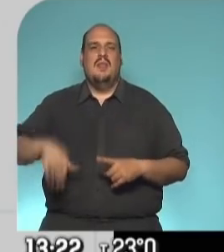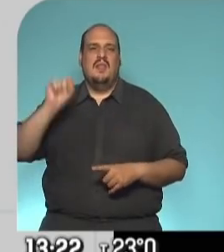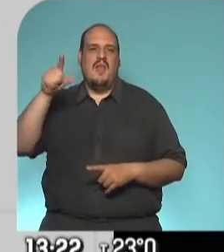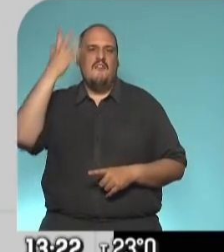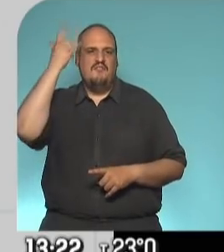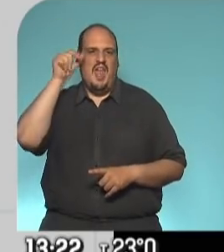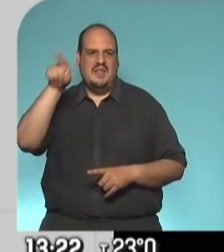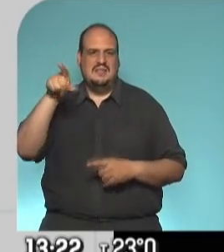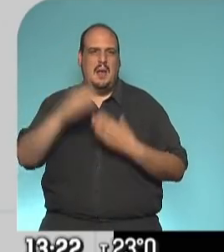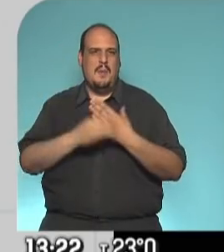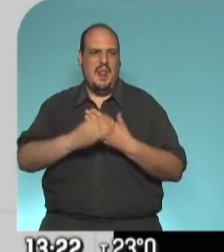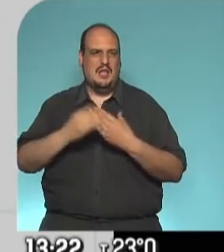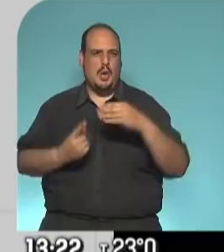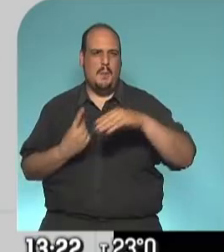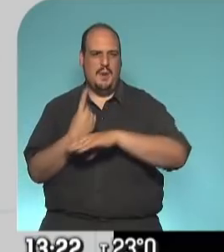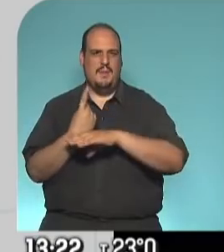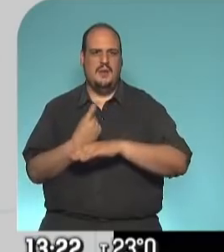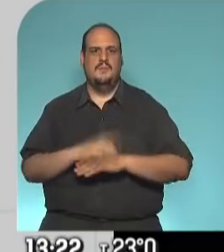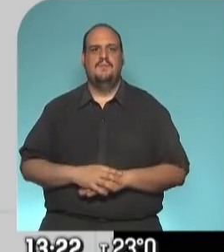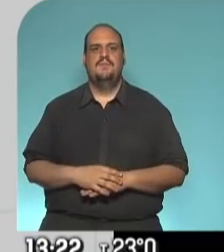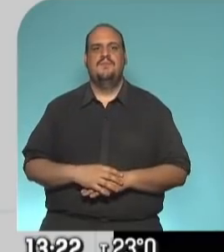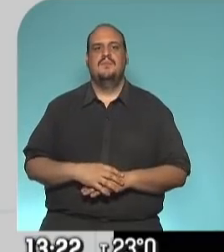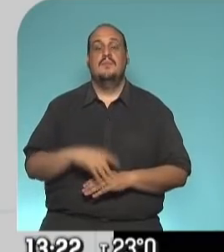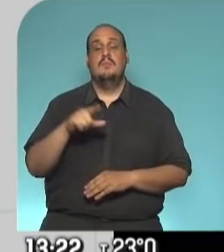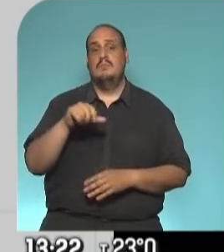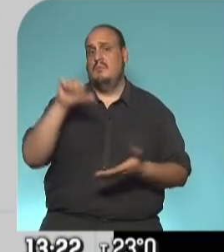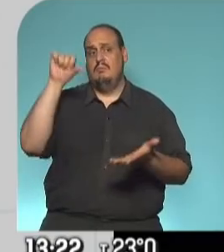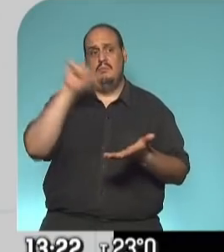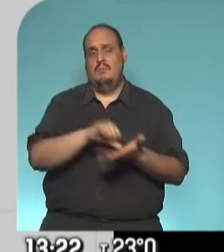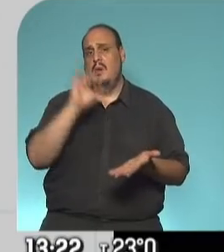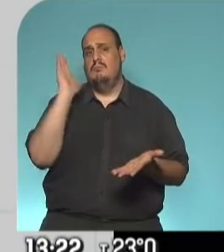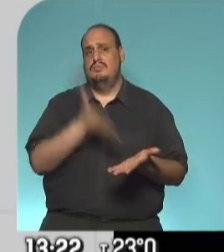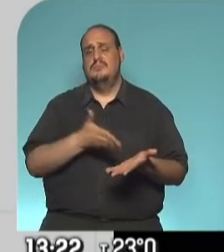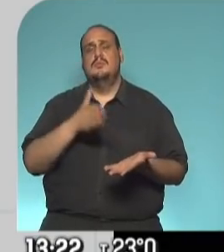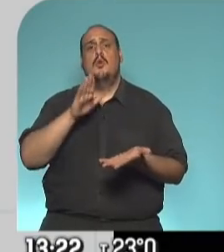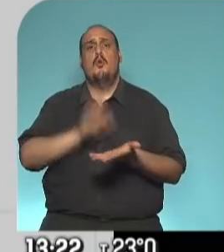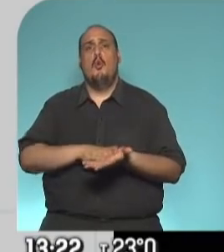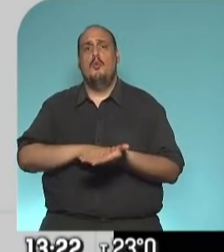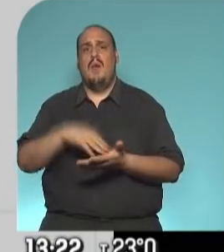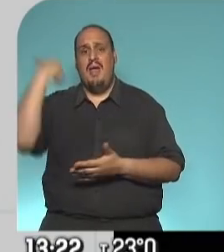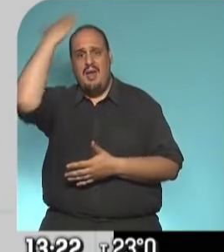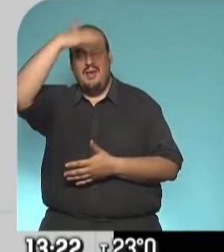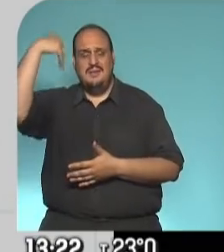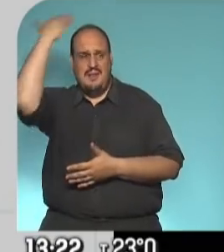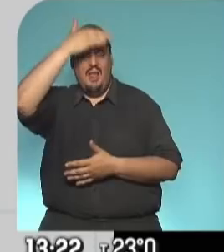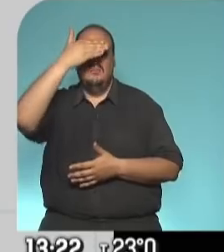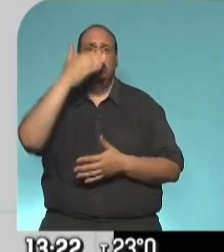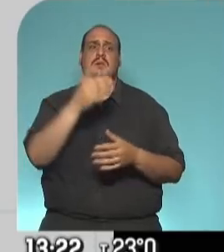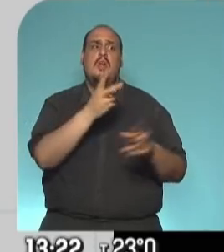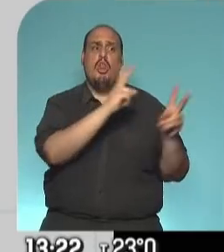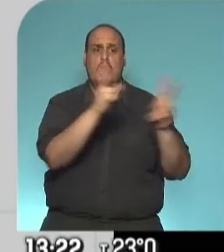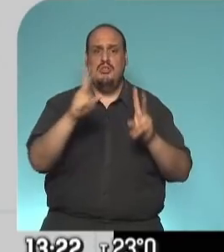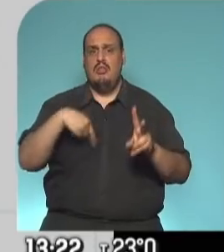defensores, dice: Castex es la república la que ha sido golpeada en pleno corazón por el terrorismo islámico. Solidario con sus docentes, el